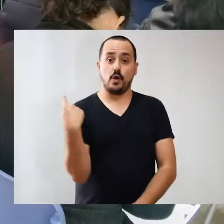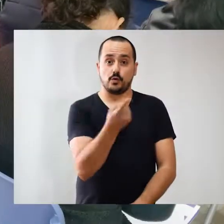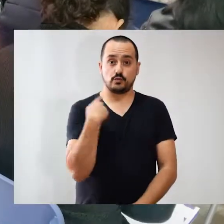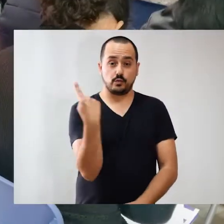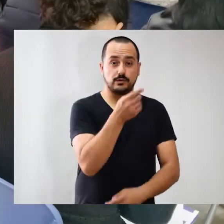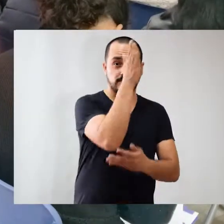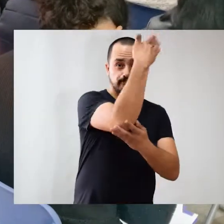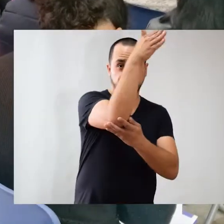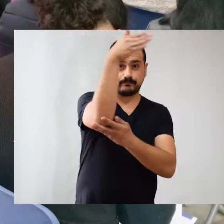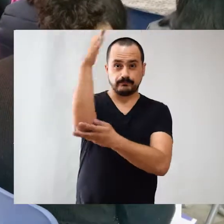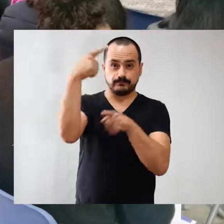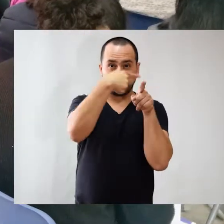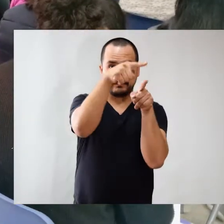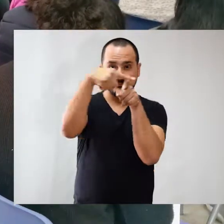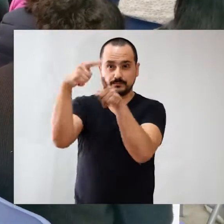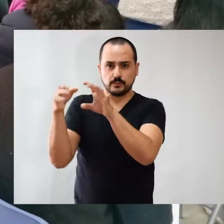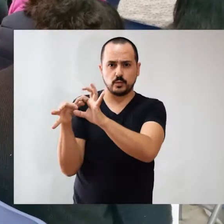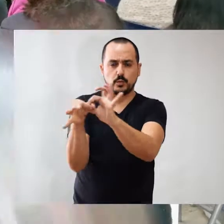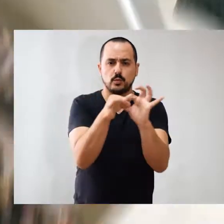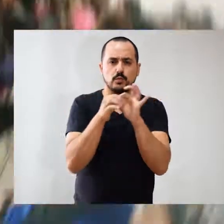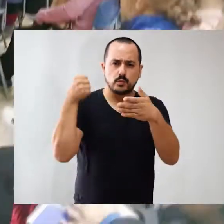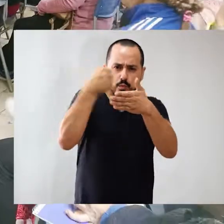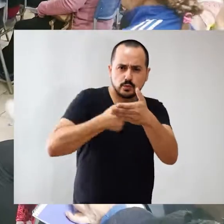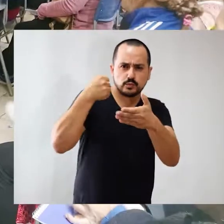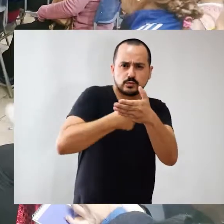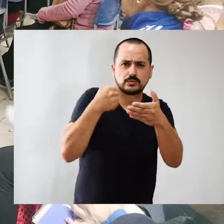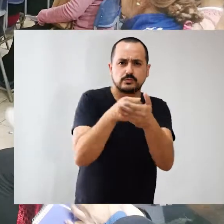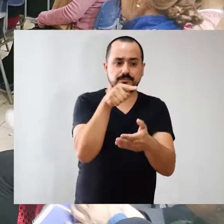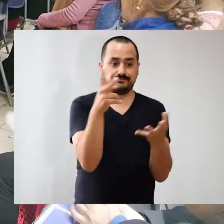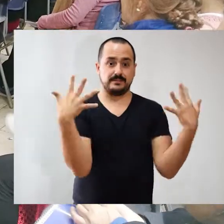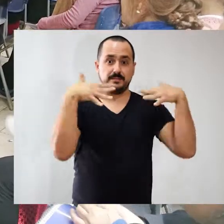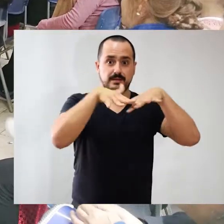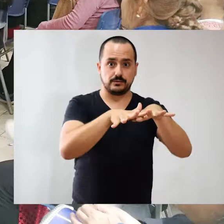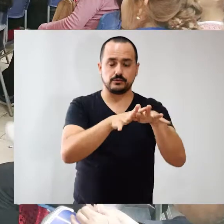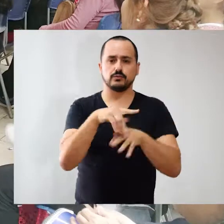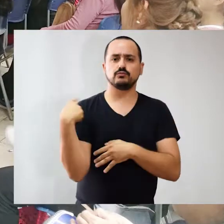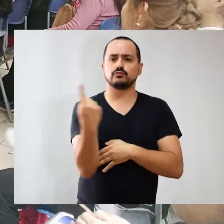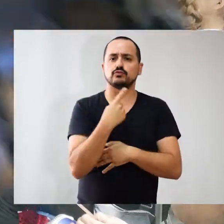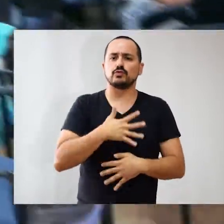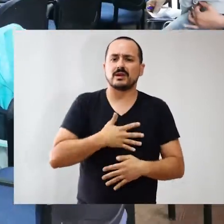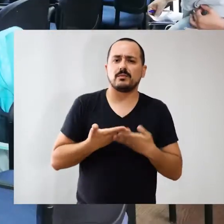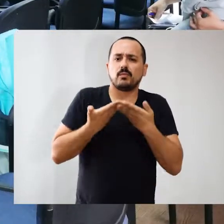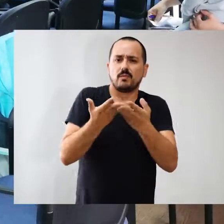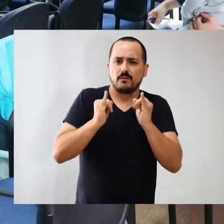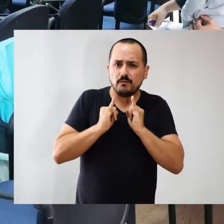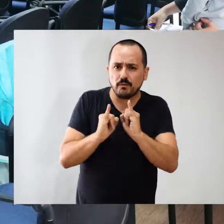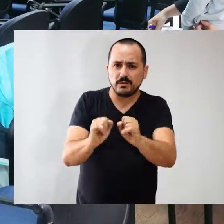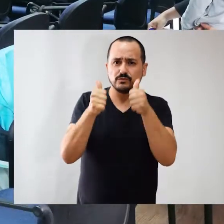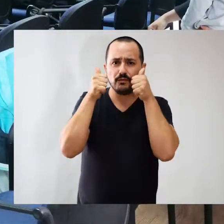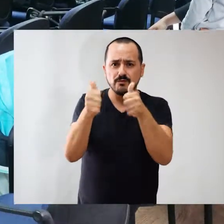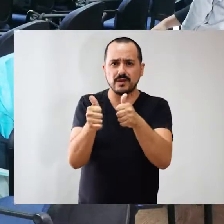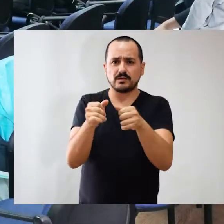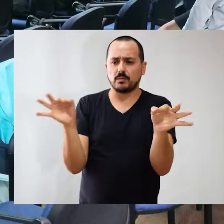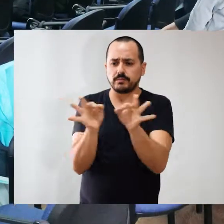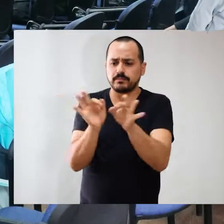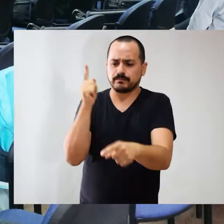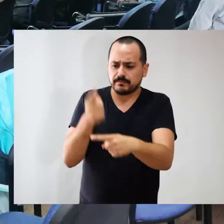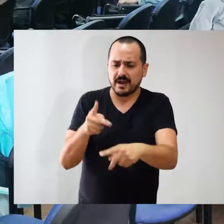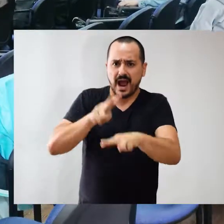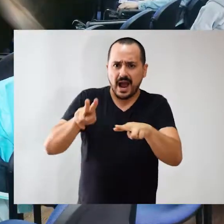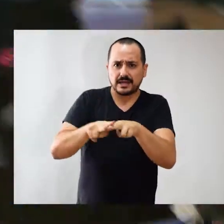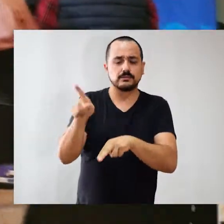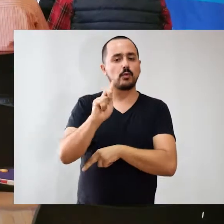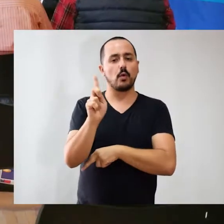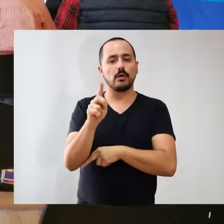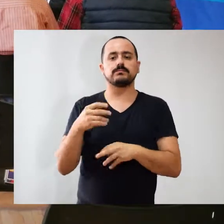nuestra bandera de lucha, la información a los migrantes, pero de manera especial quisimos que el proyecto fuera